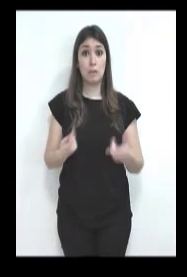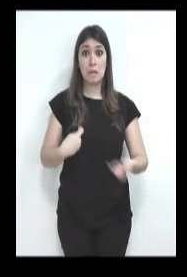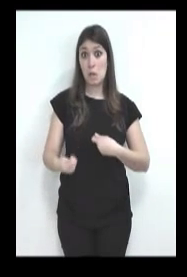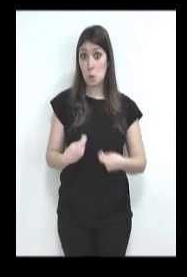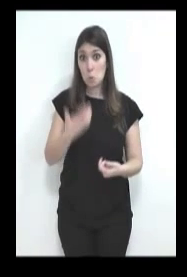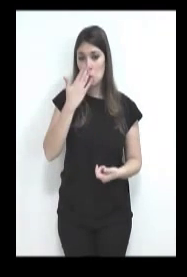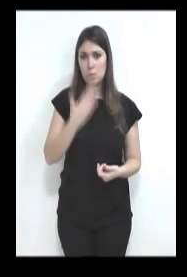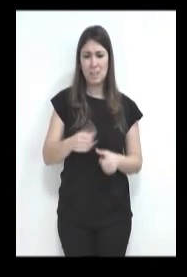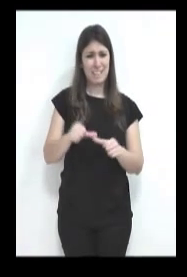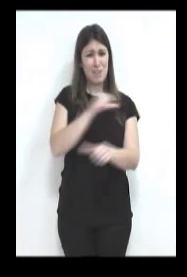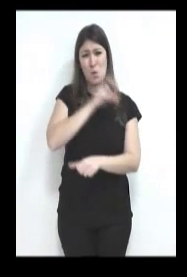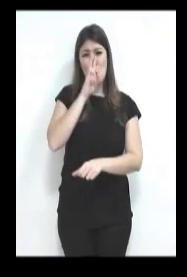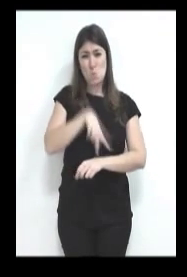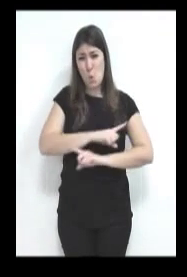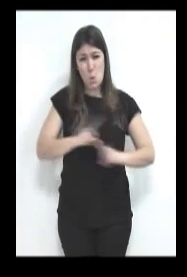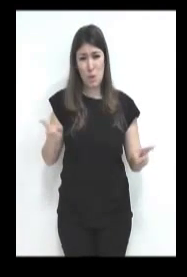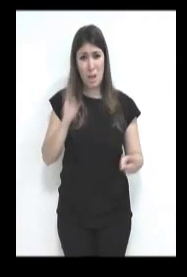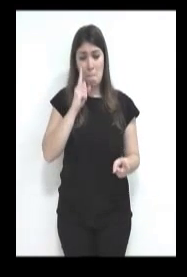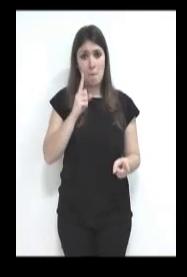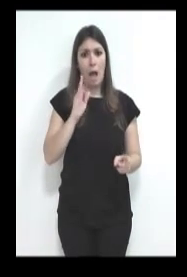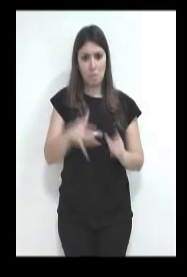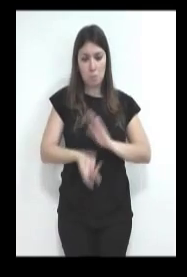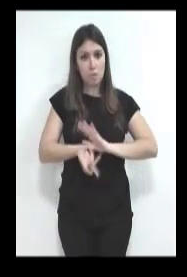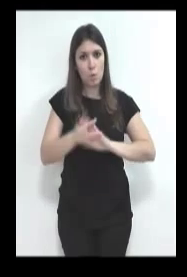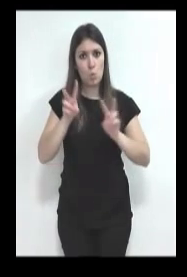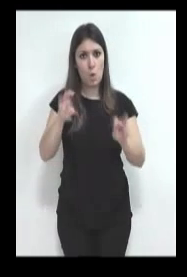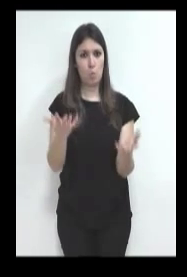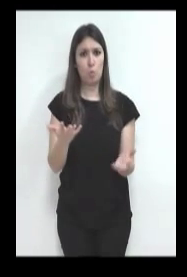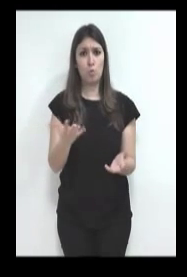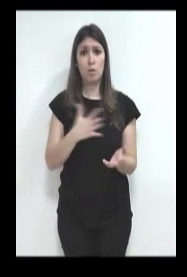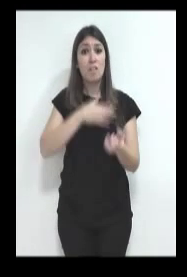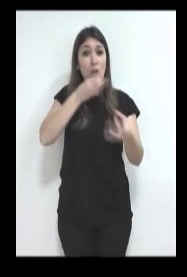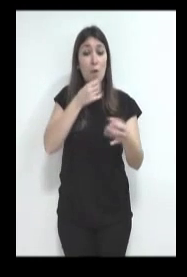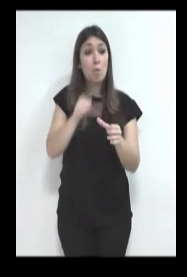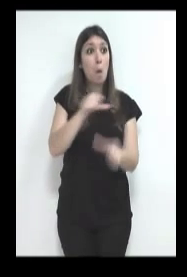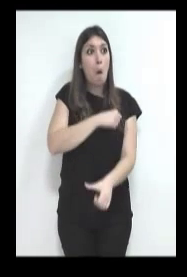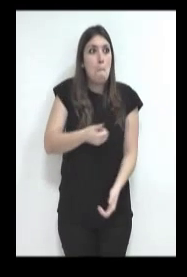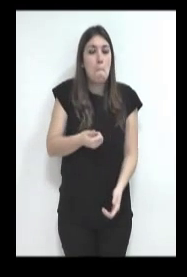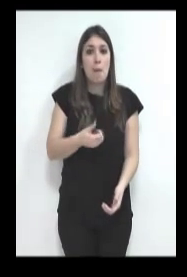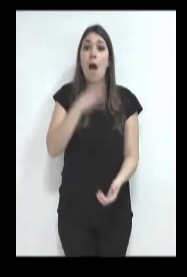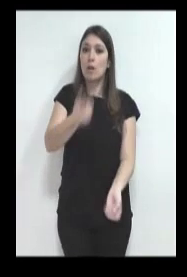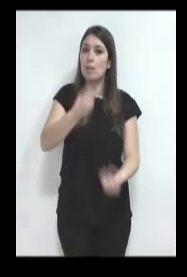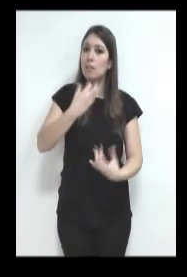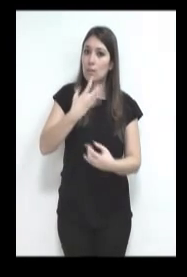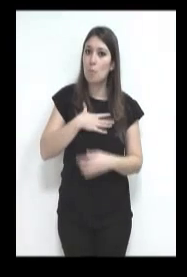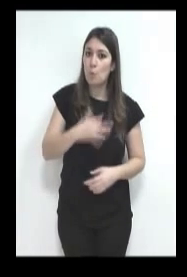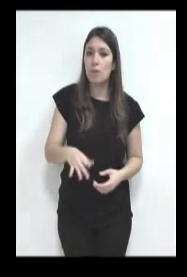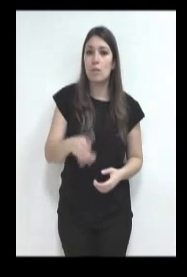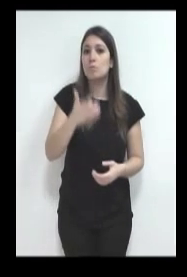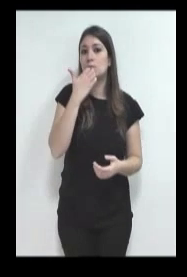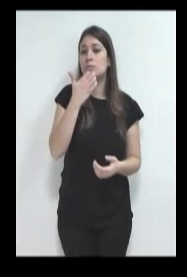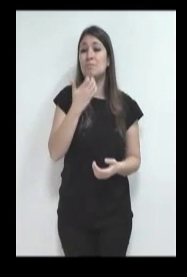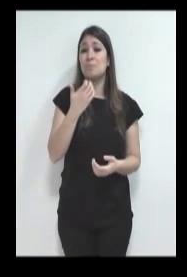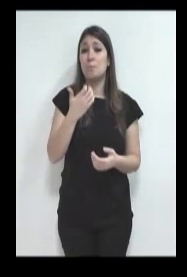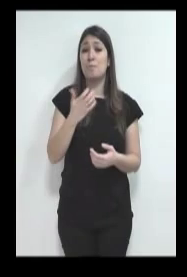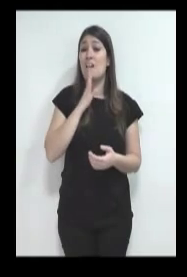no se habían planteado hasta ahora. La disponibilidad de muchísima información pues nos podrá hacer algo como lo que